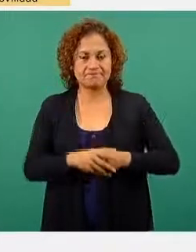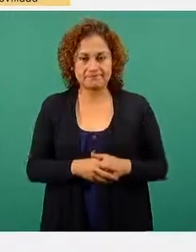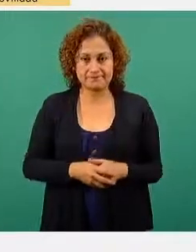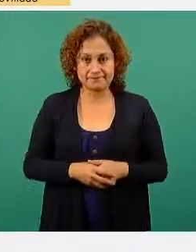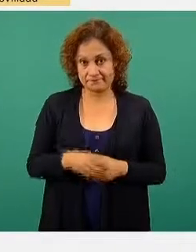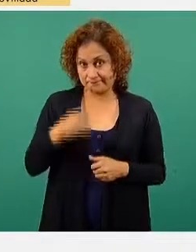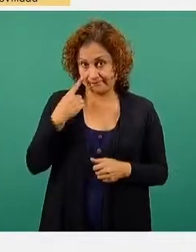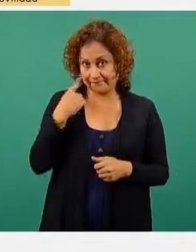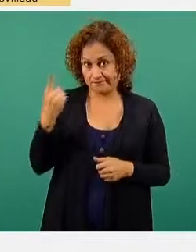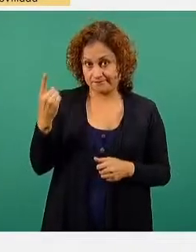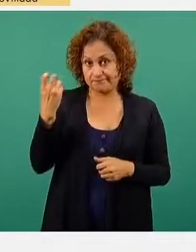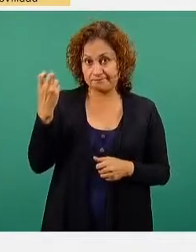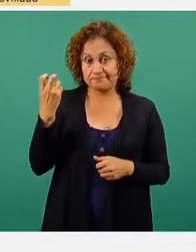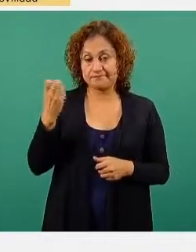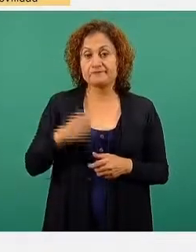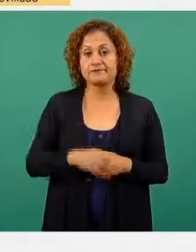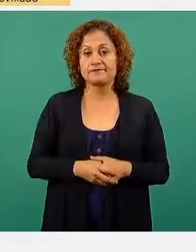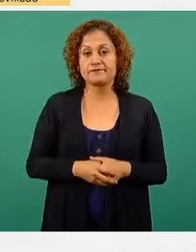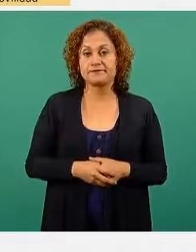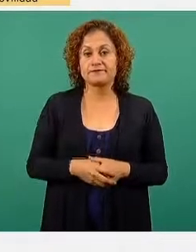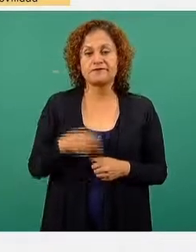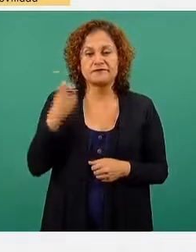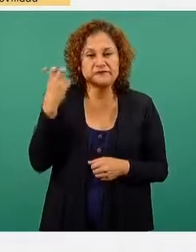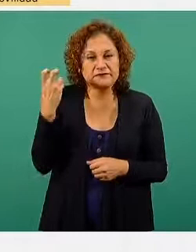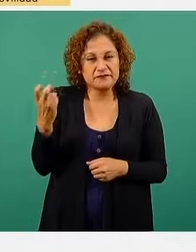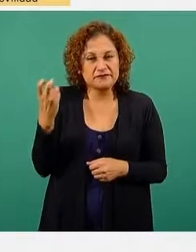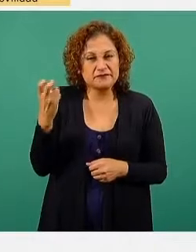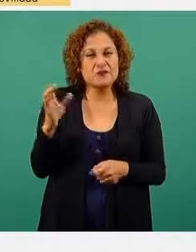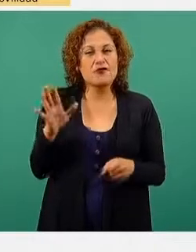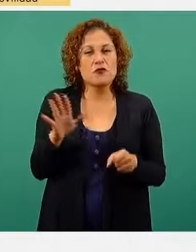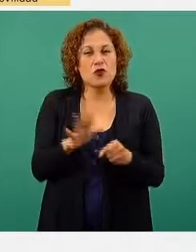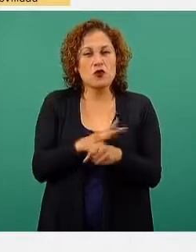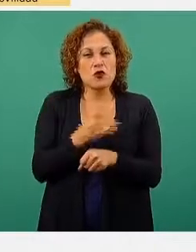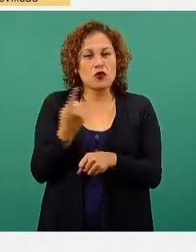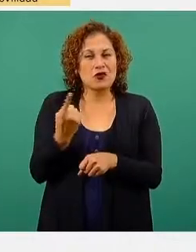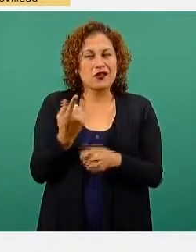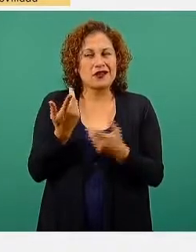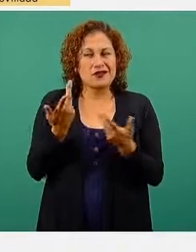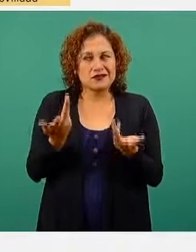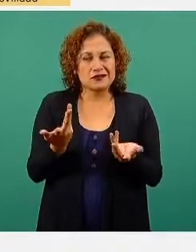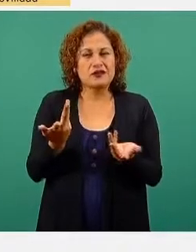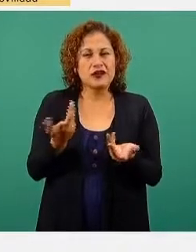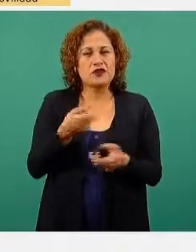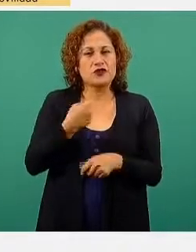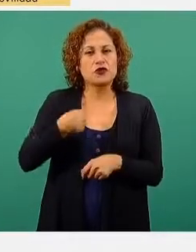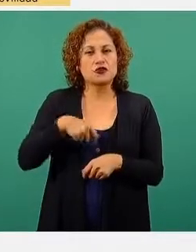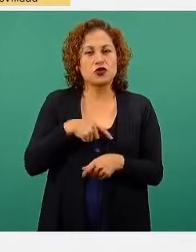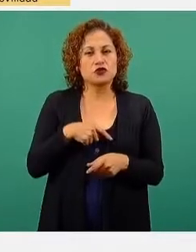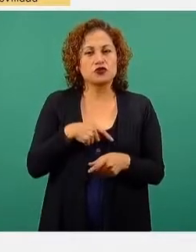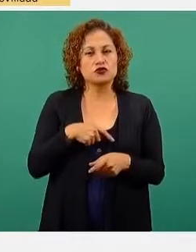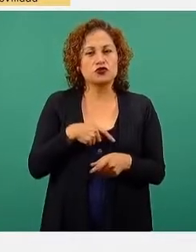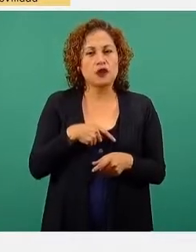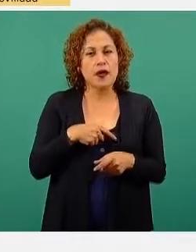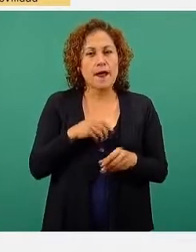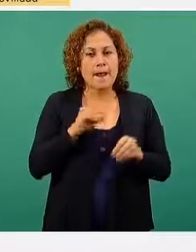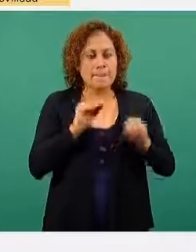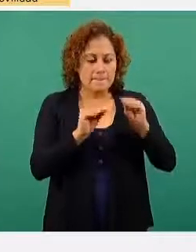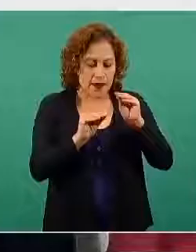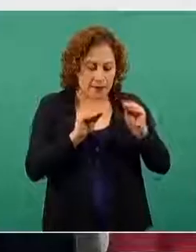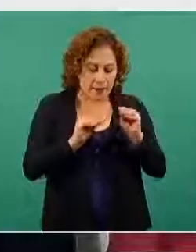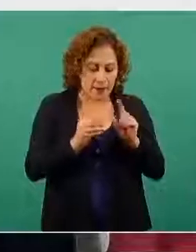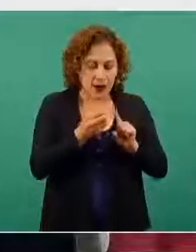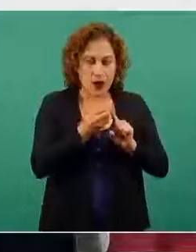Y este fenómeno nos permitió planear